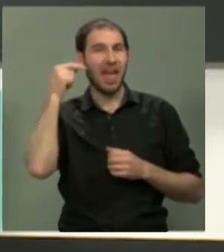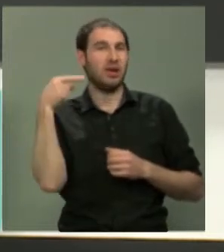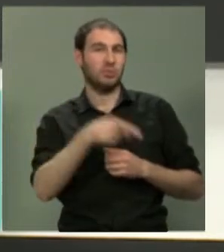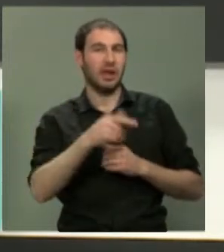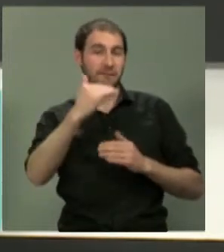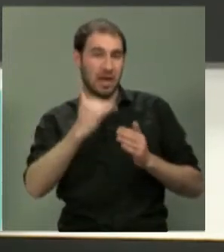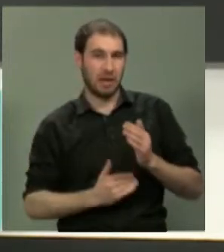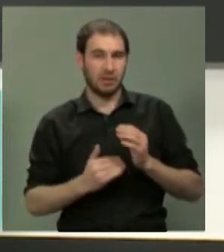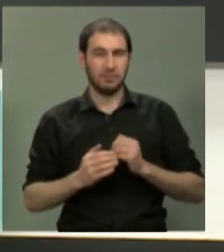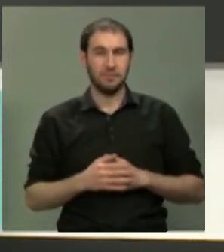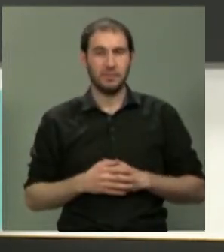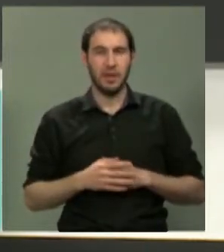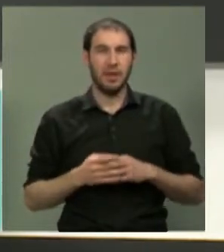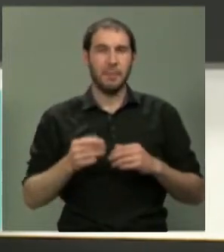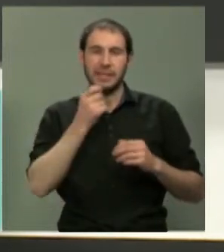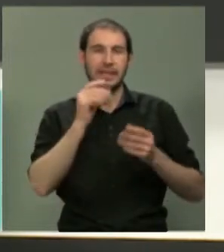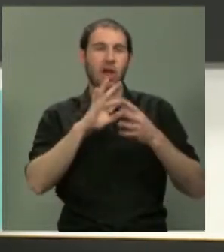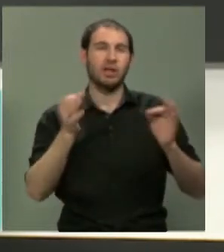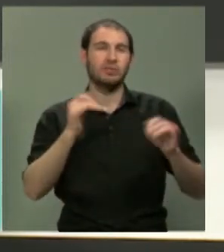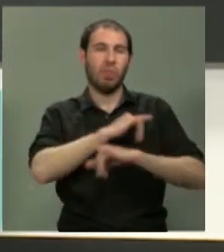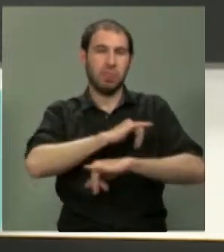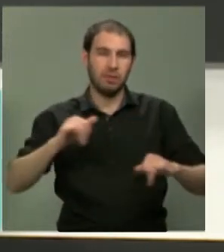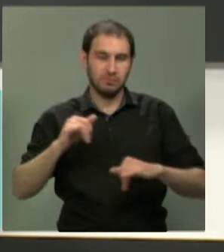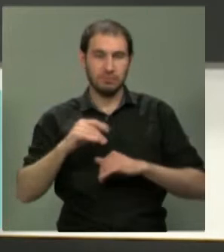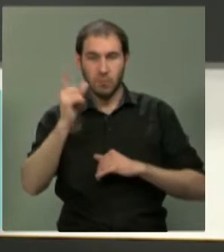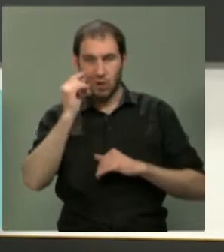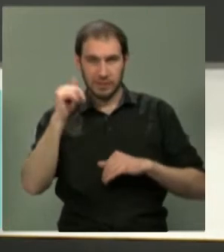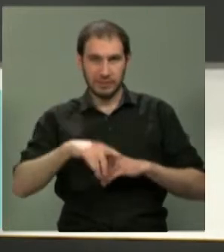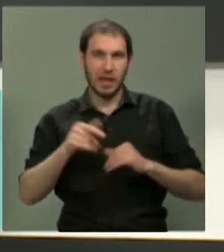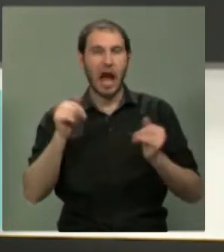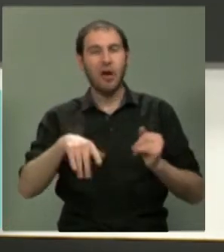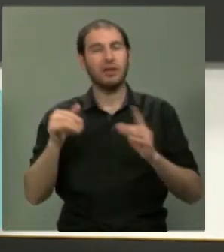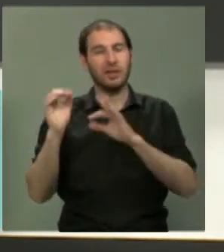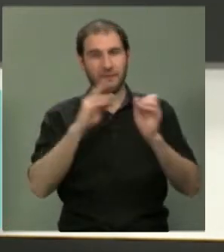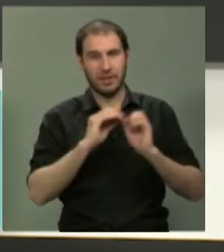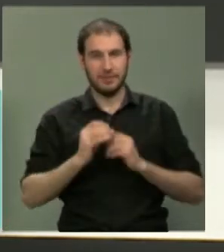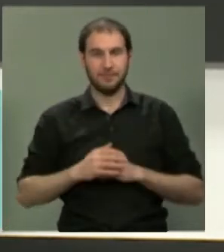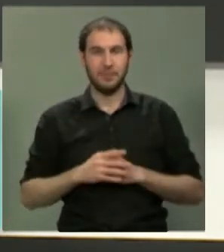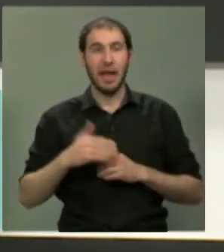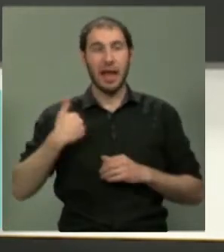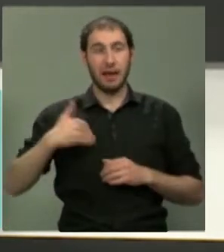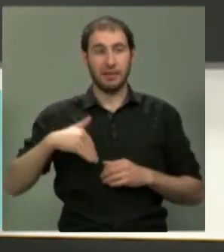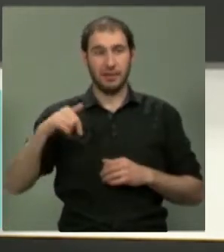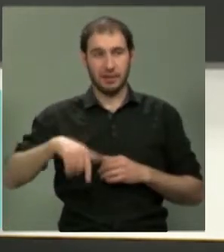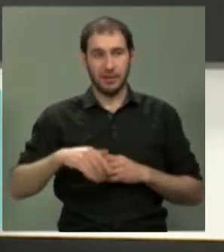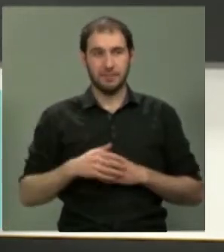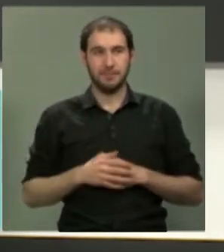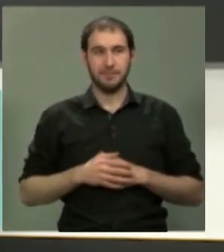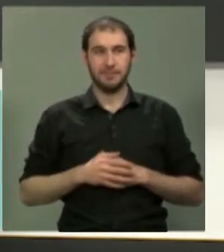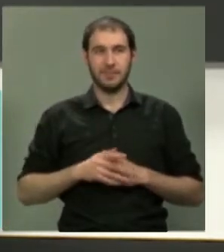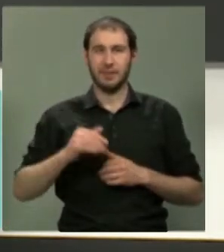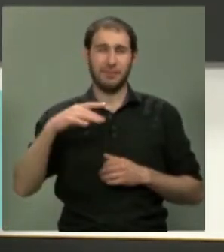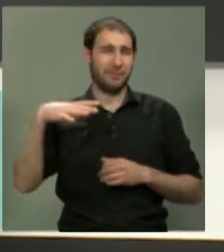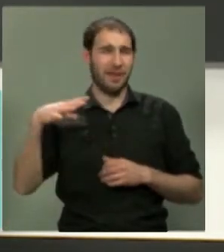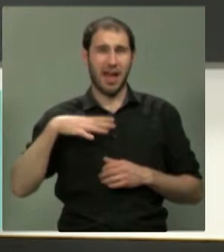la baja de la edad de imputabilidad, como un lema de campaña muchas veces. Eso es lo que vamos a estar discutiendo hoy también. Argentina está muy